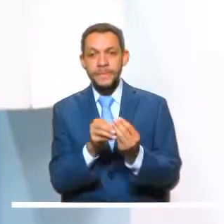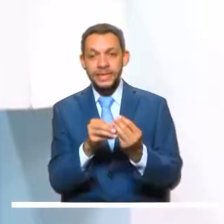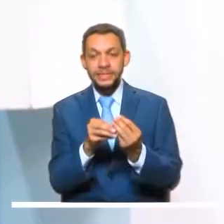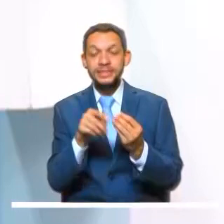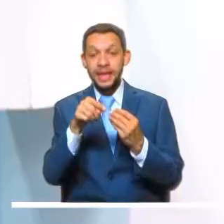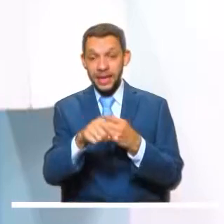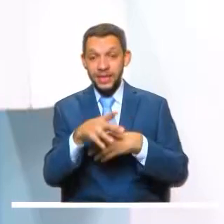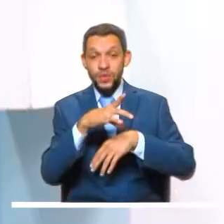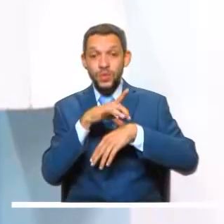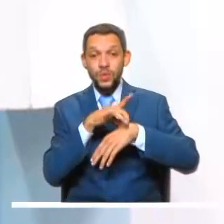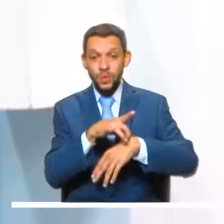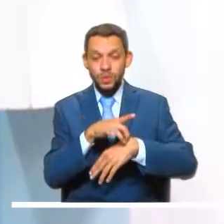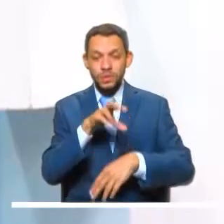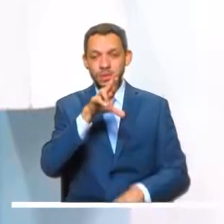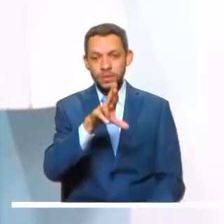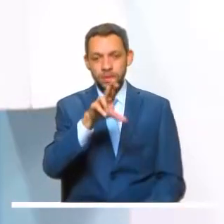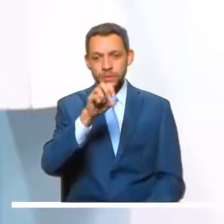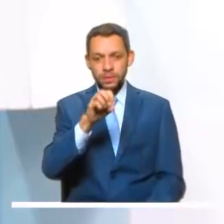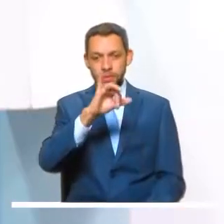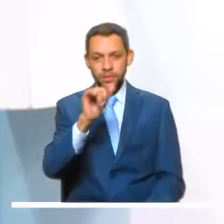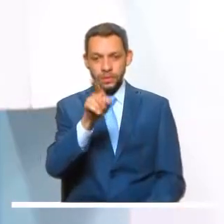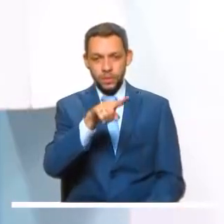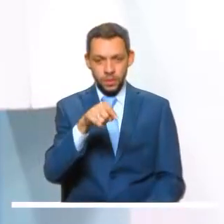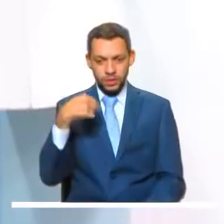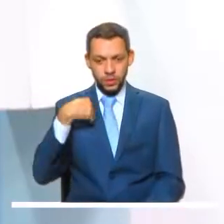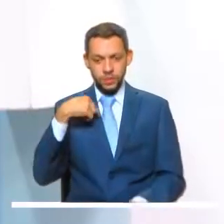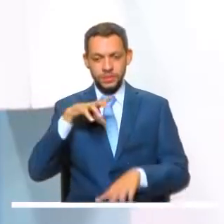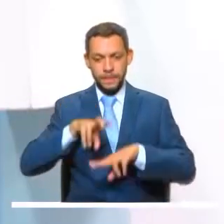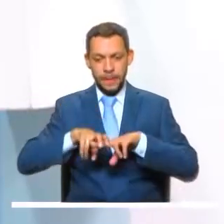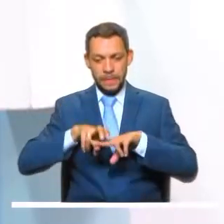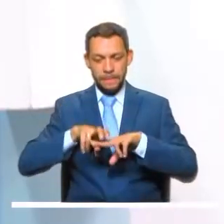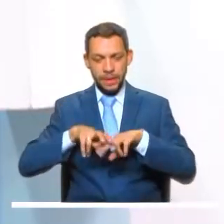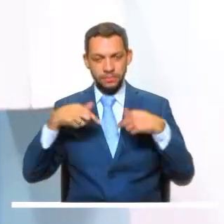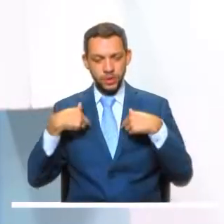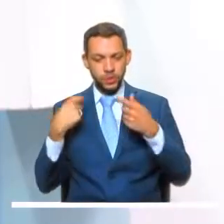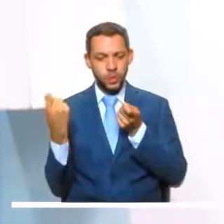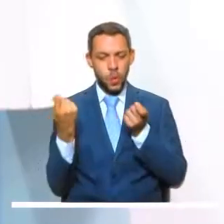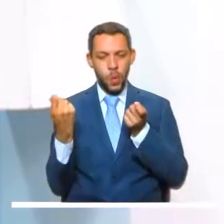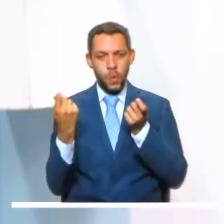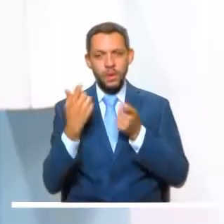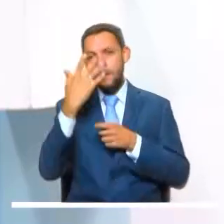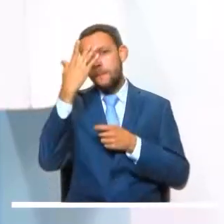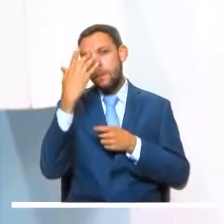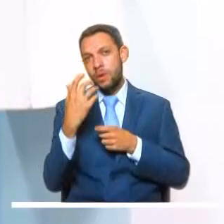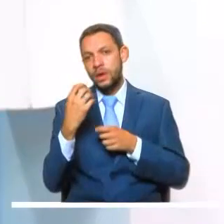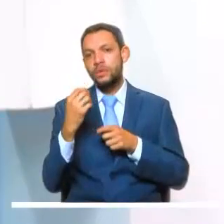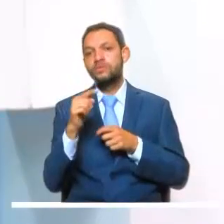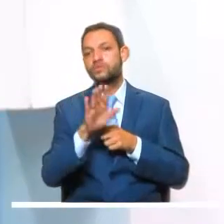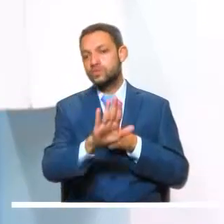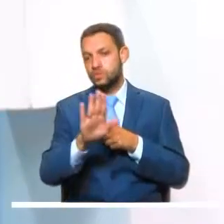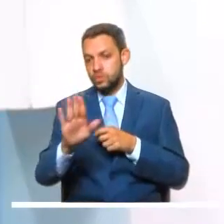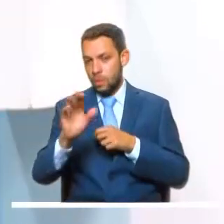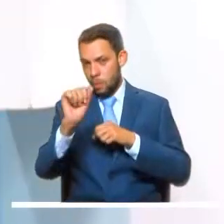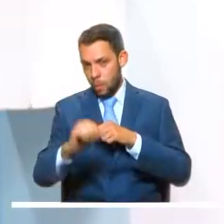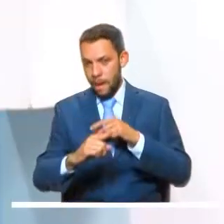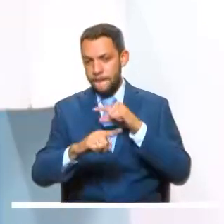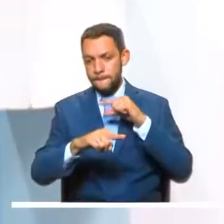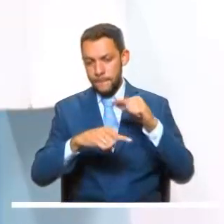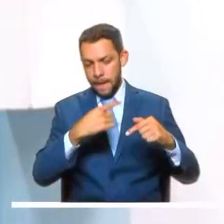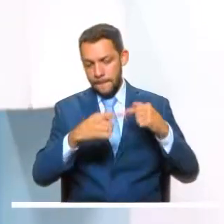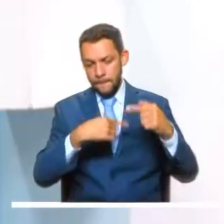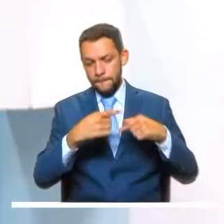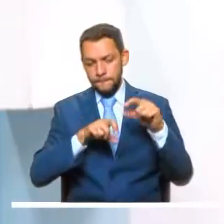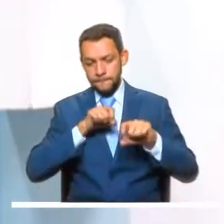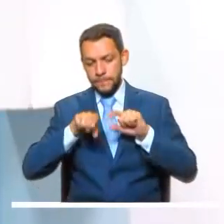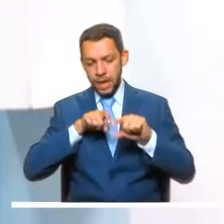regularmente cuando este servidor está en la coordinación del programa es porque ustedes pueden hacer las preguntas y el doctor orden de